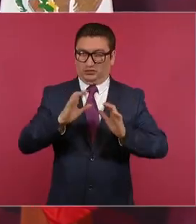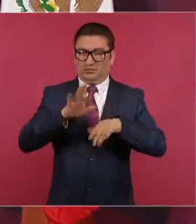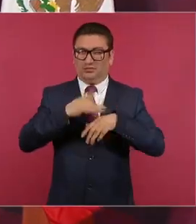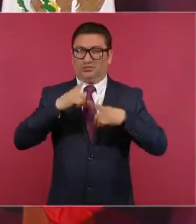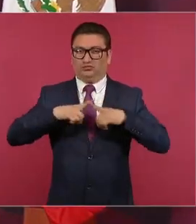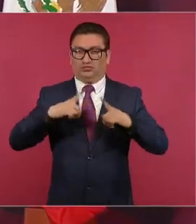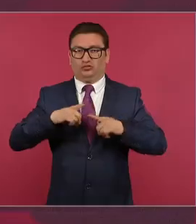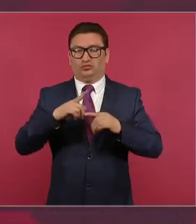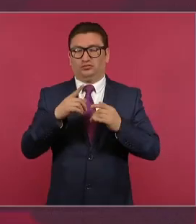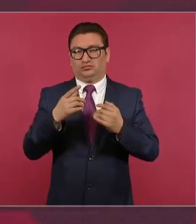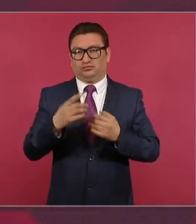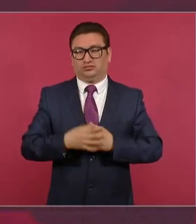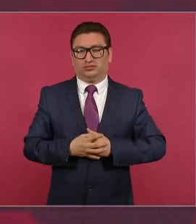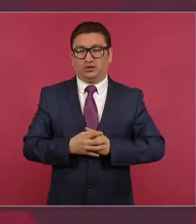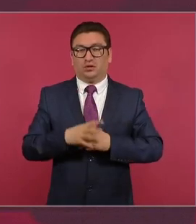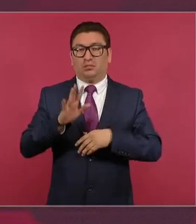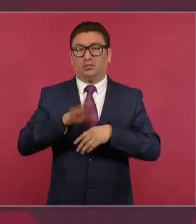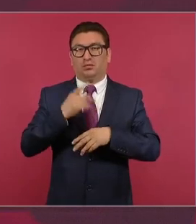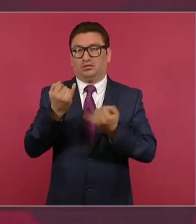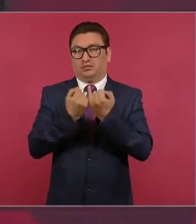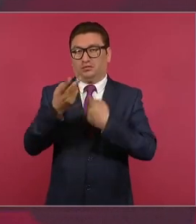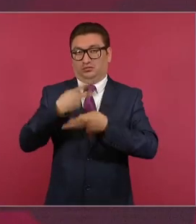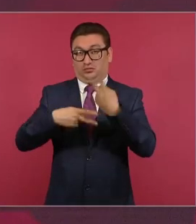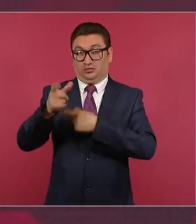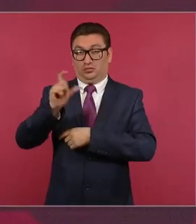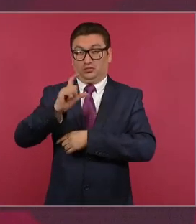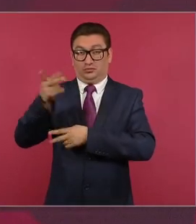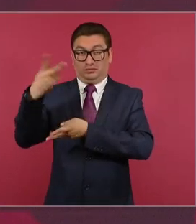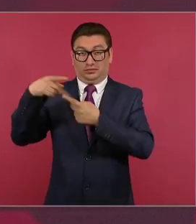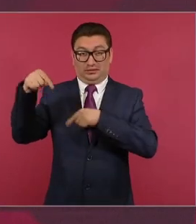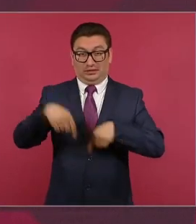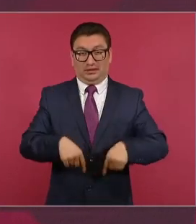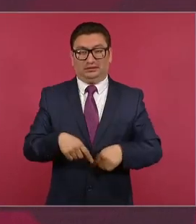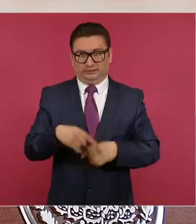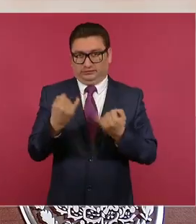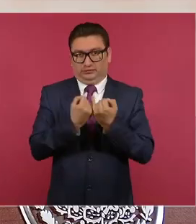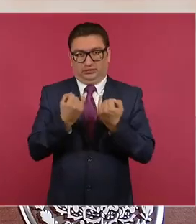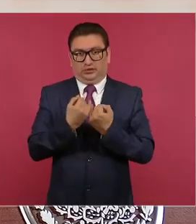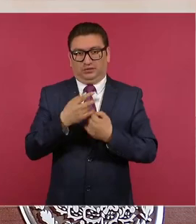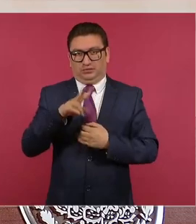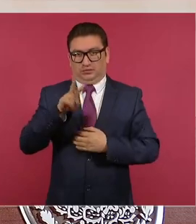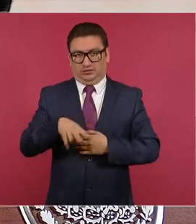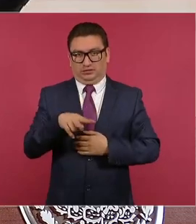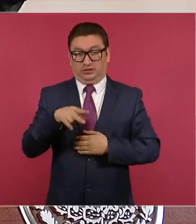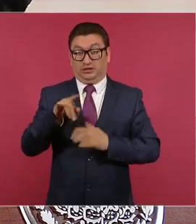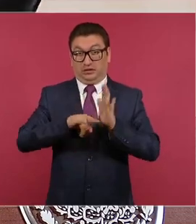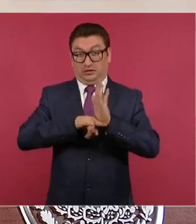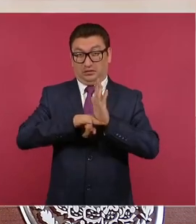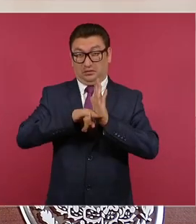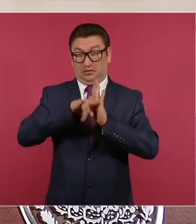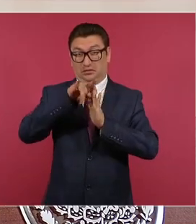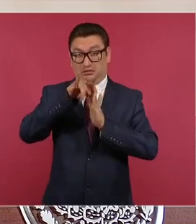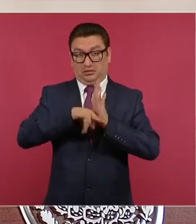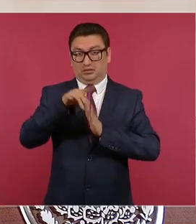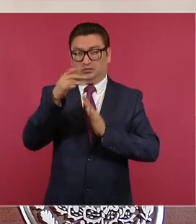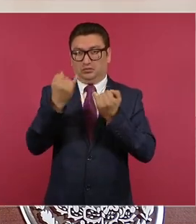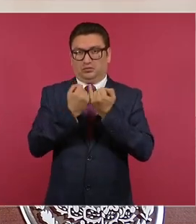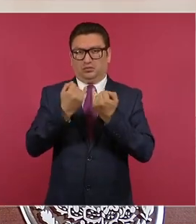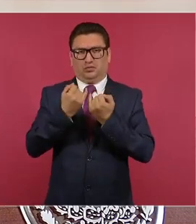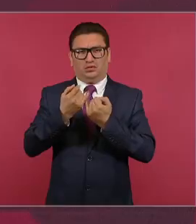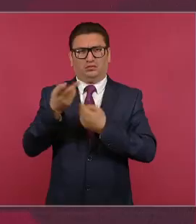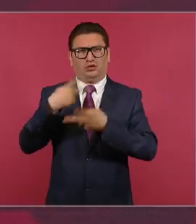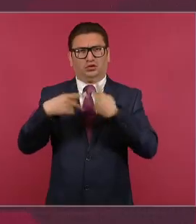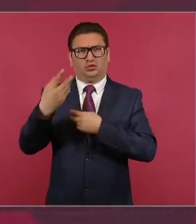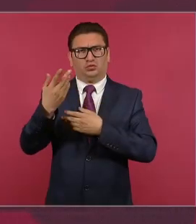cuando vinieron aquí, sí, no solo el elevador, sino que vinieron